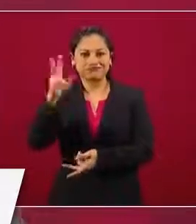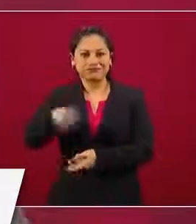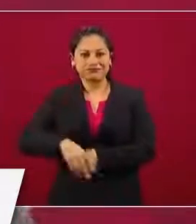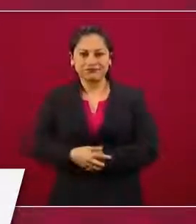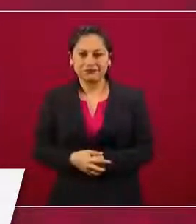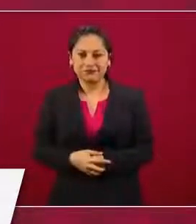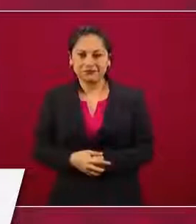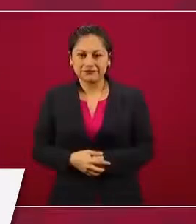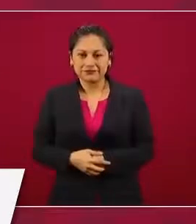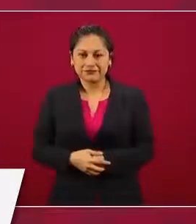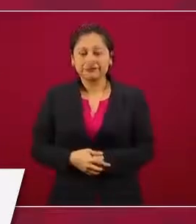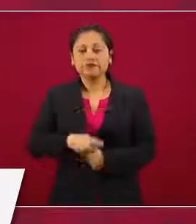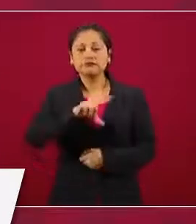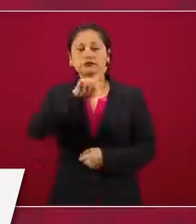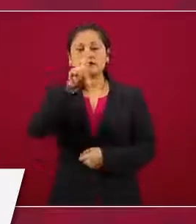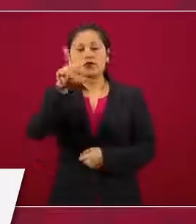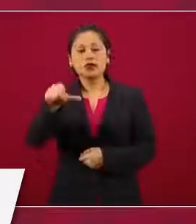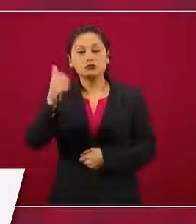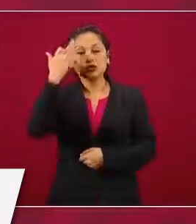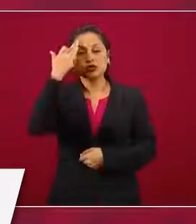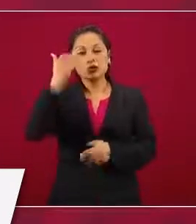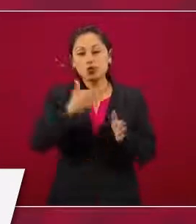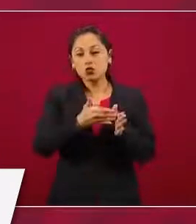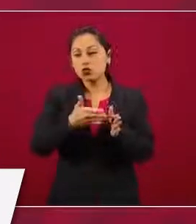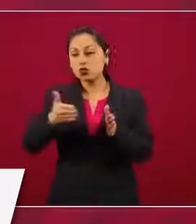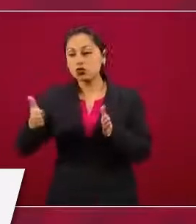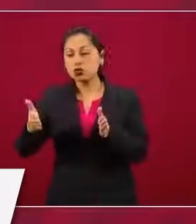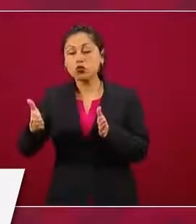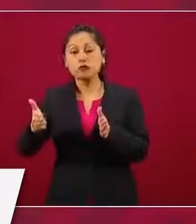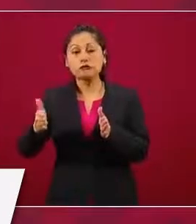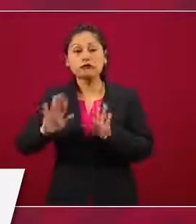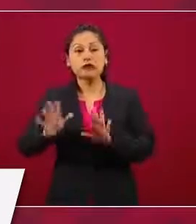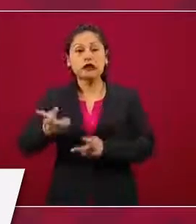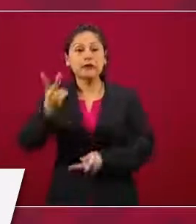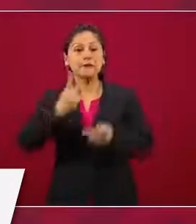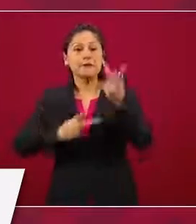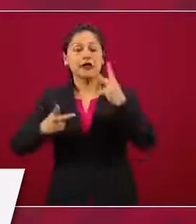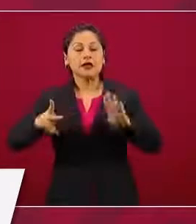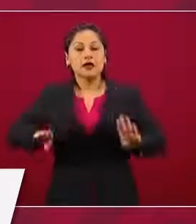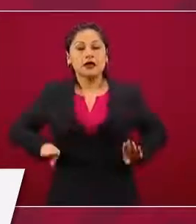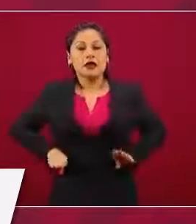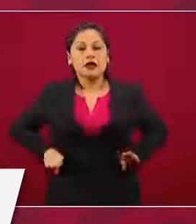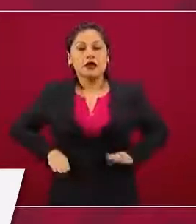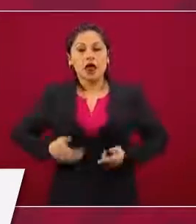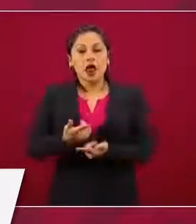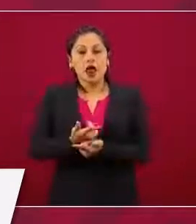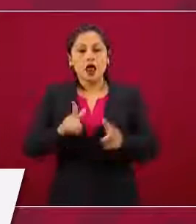Llegan los neoliberales y en un abrir y cerrar de ojos